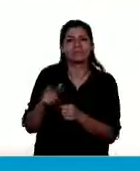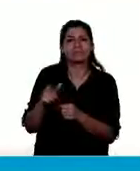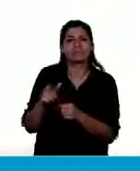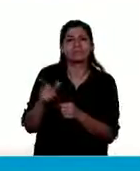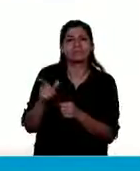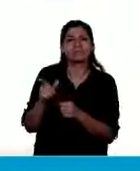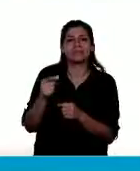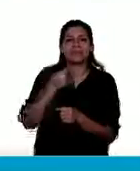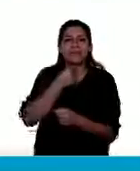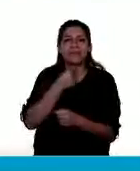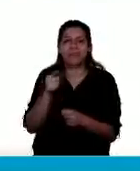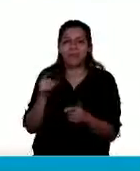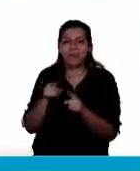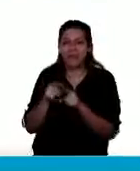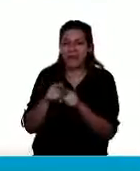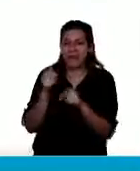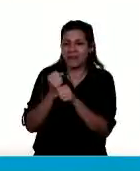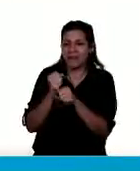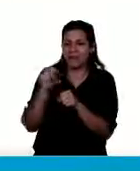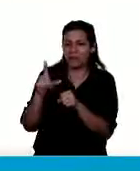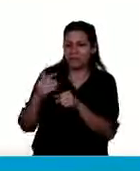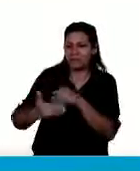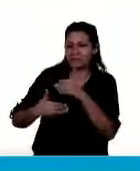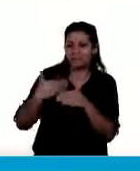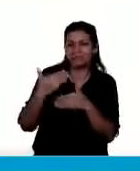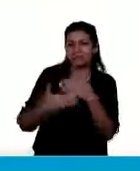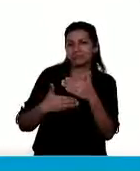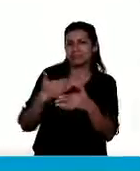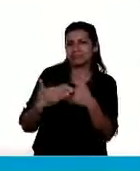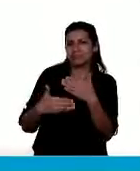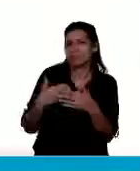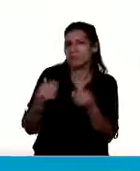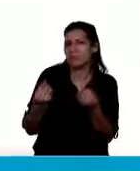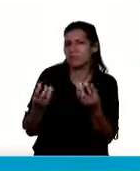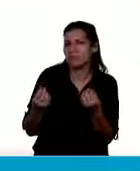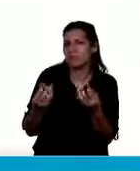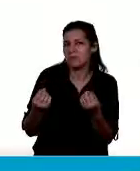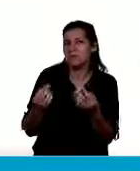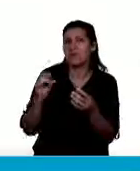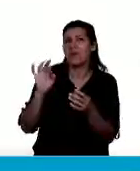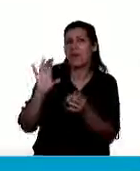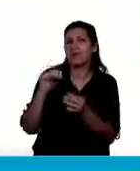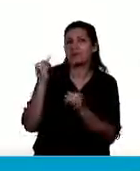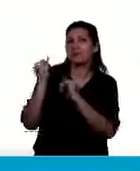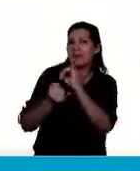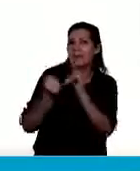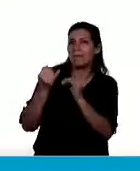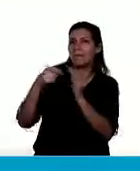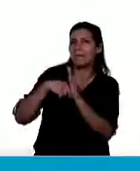hizo realidad efectiva, no fue solamente una concepción teórica para